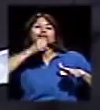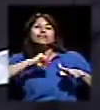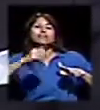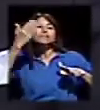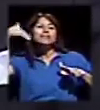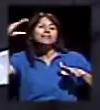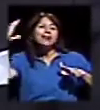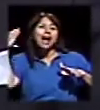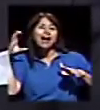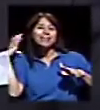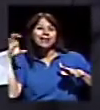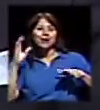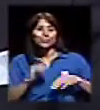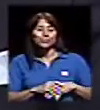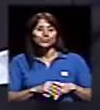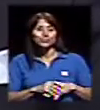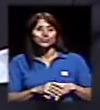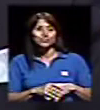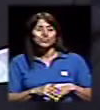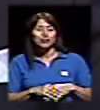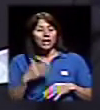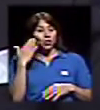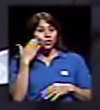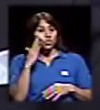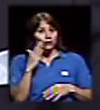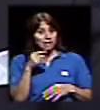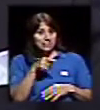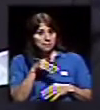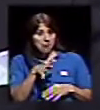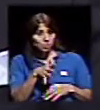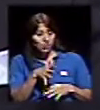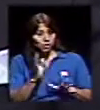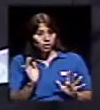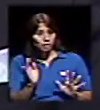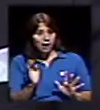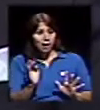hasta dónde, don Gonzalo, esa es más o menos